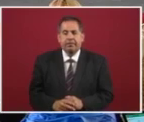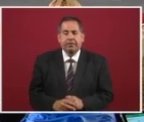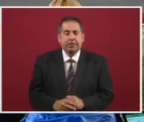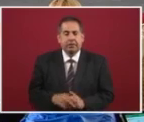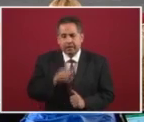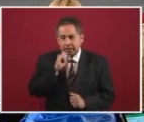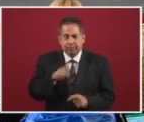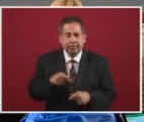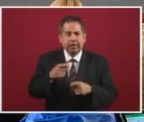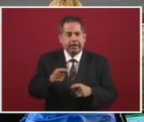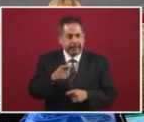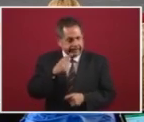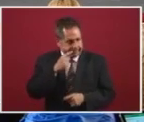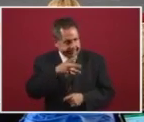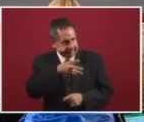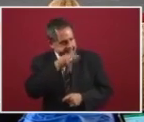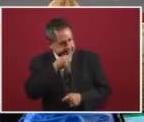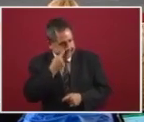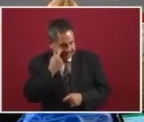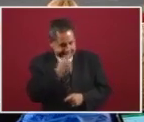darles un ligero quemón